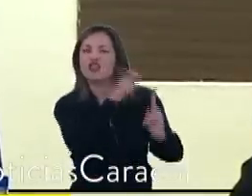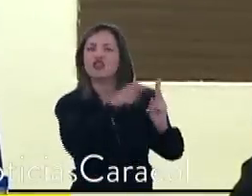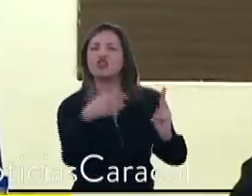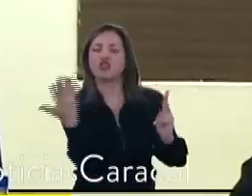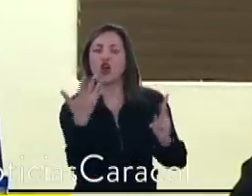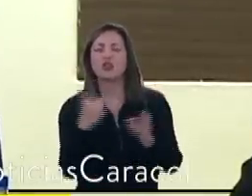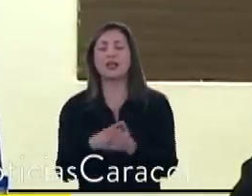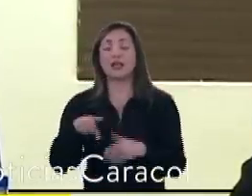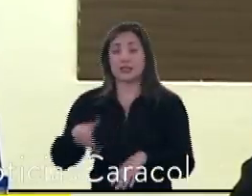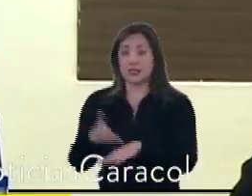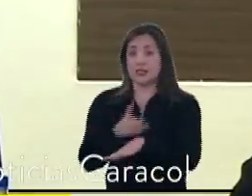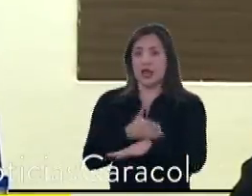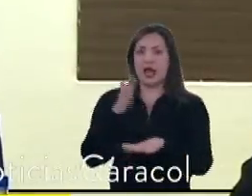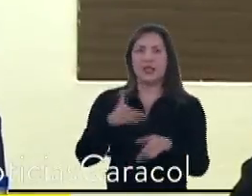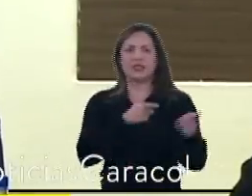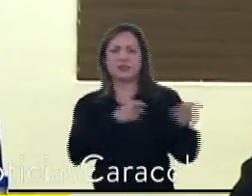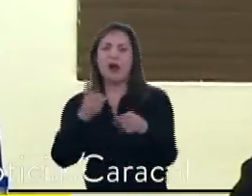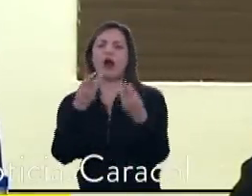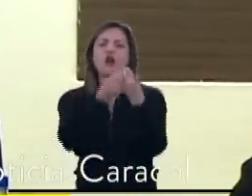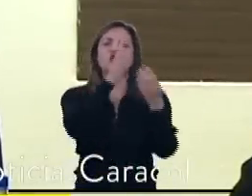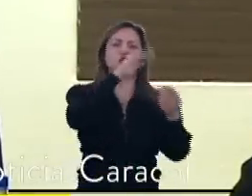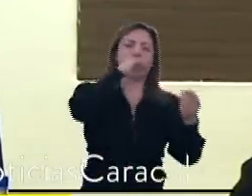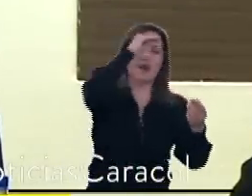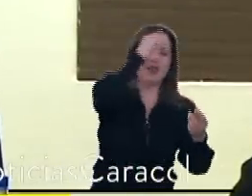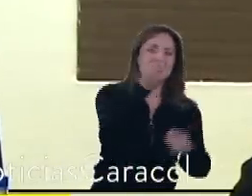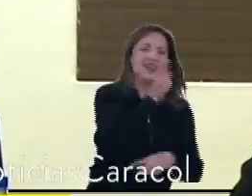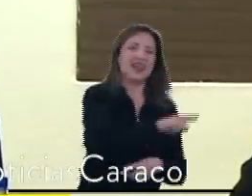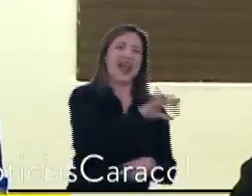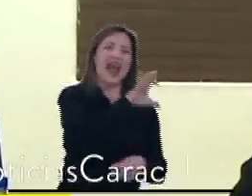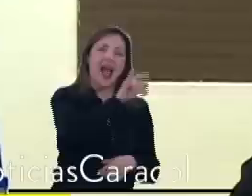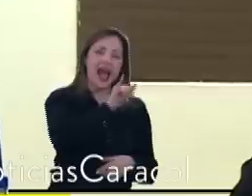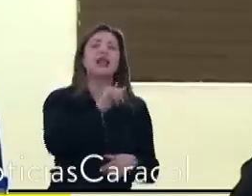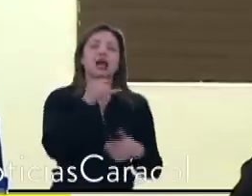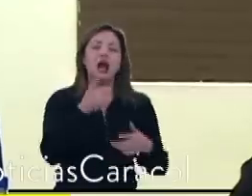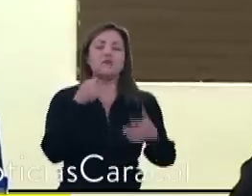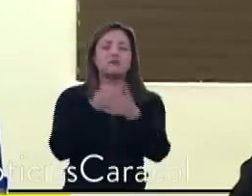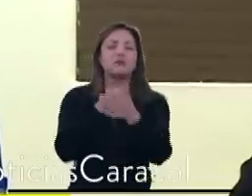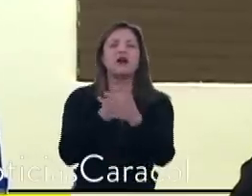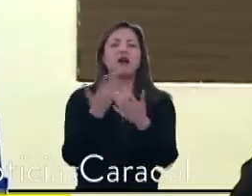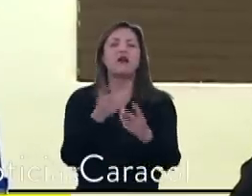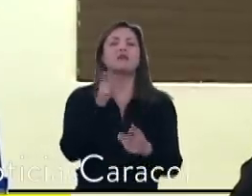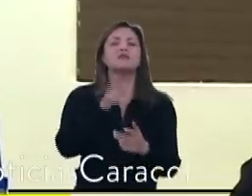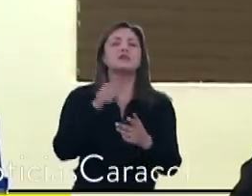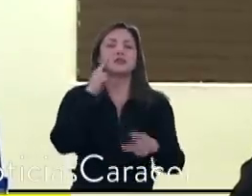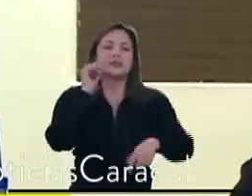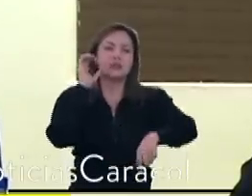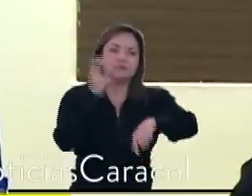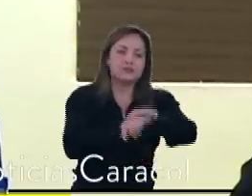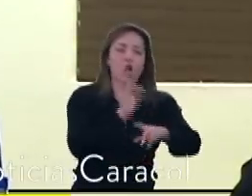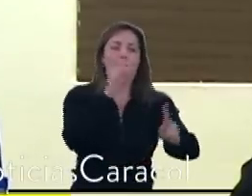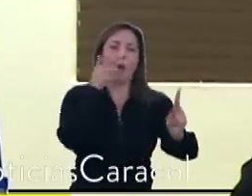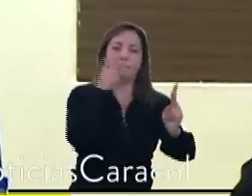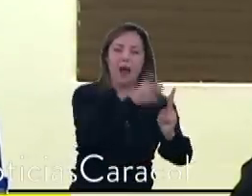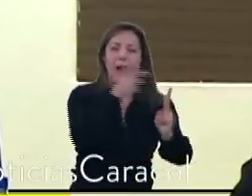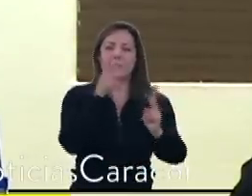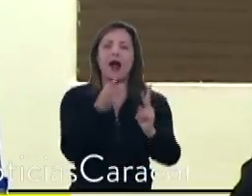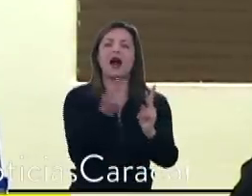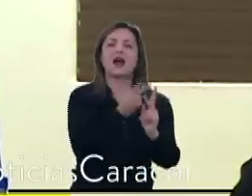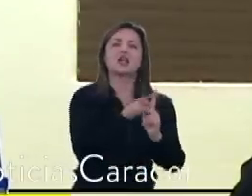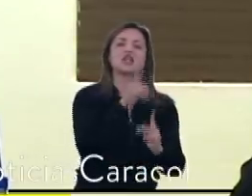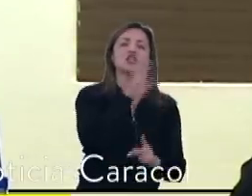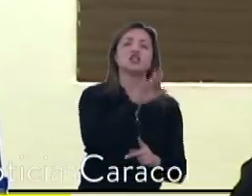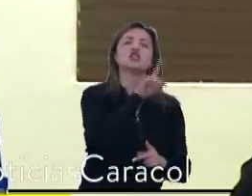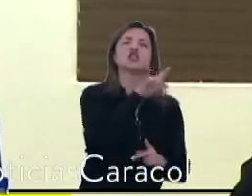lucha contra el cartel de Medellín y el cartel de Cali, para dar de baja o capturar a